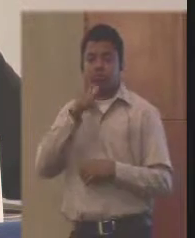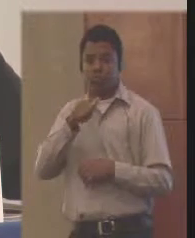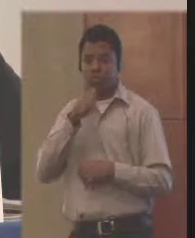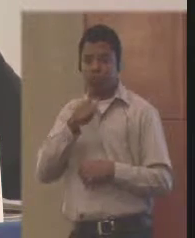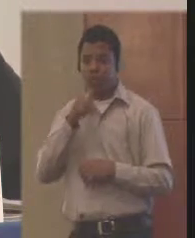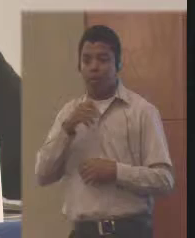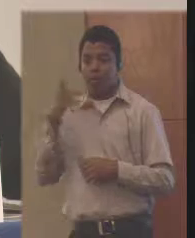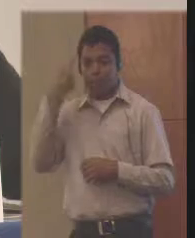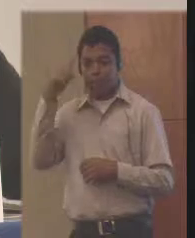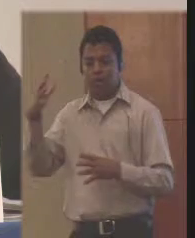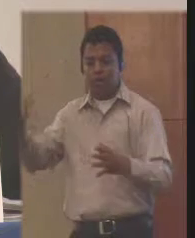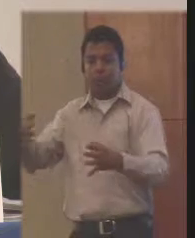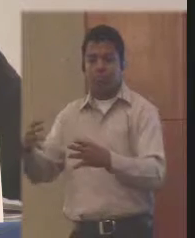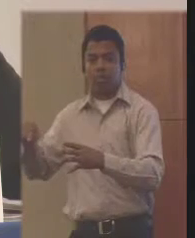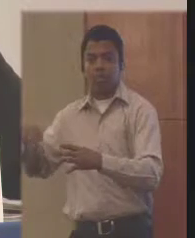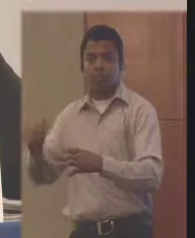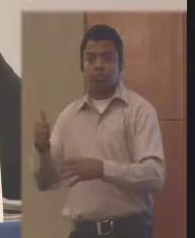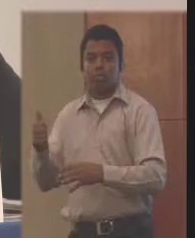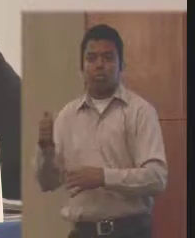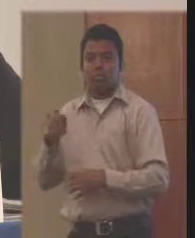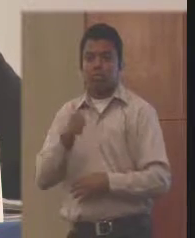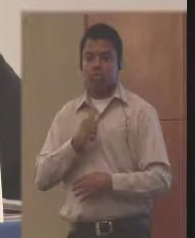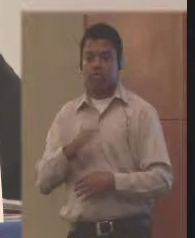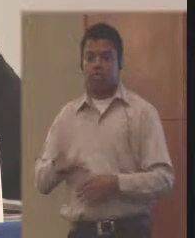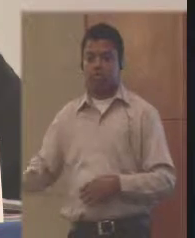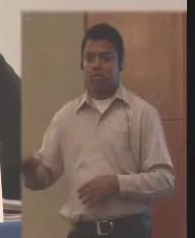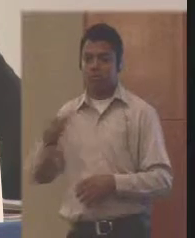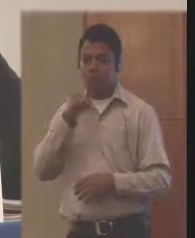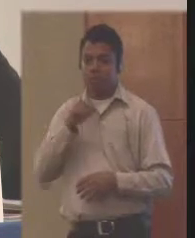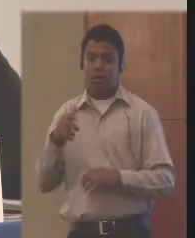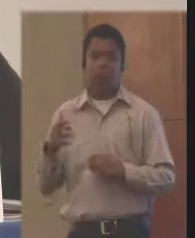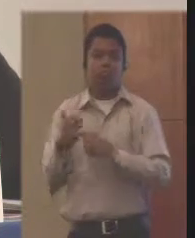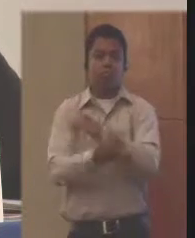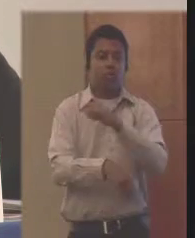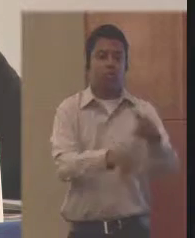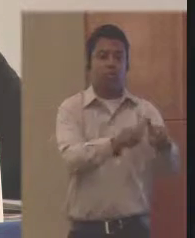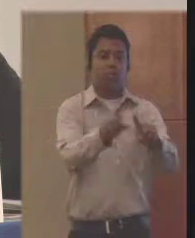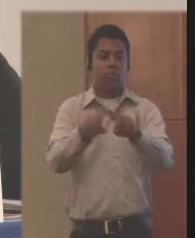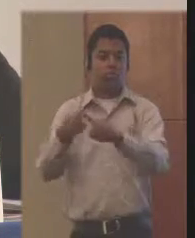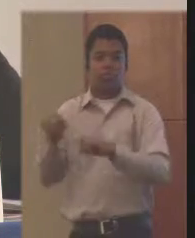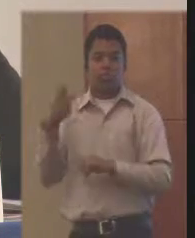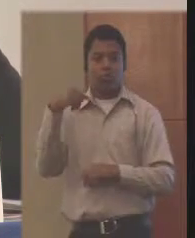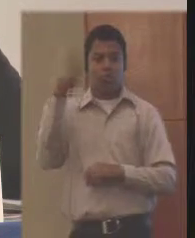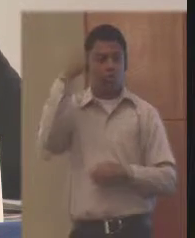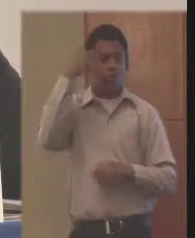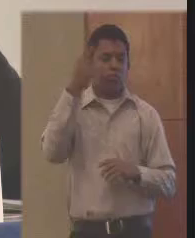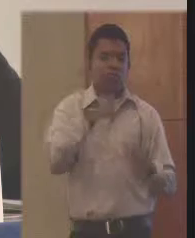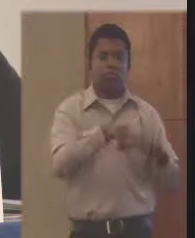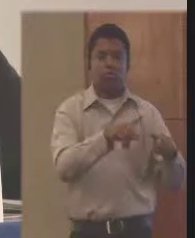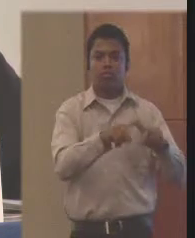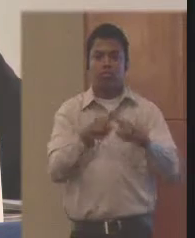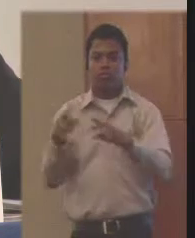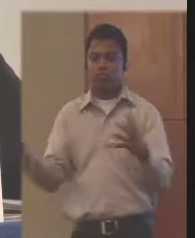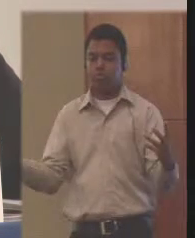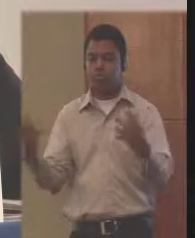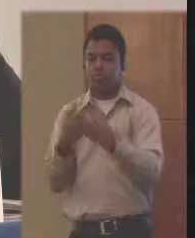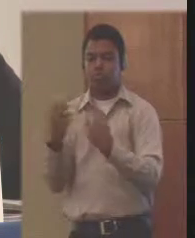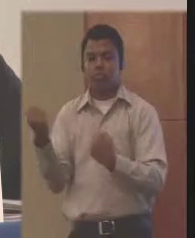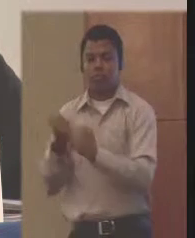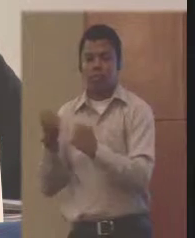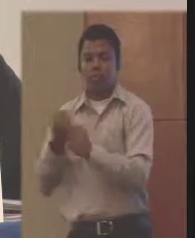estrecha colaboración con los países, con los gobiernos. Va a ser de beneficio de todos. Yo simplemente quería resaltar eso porque es una iniciativa